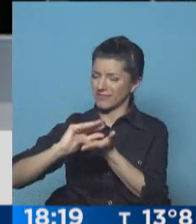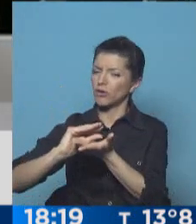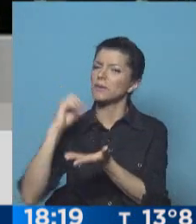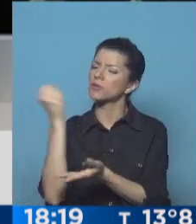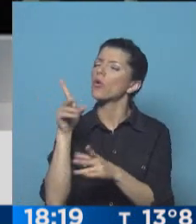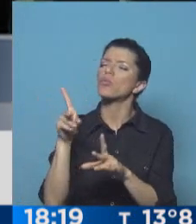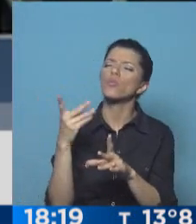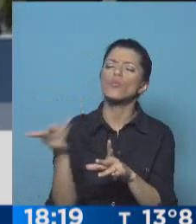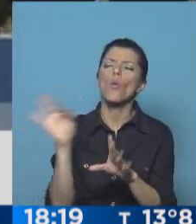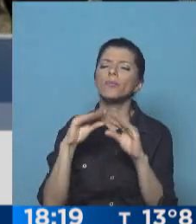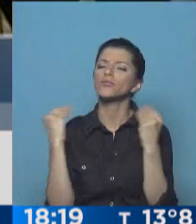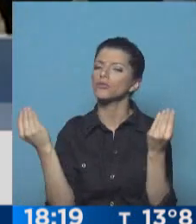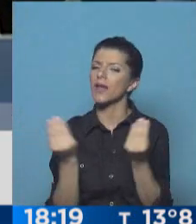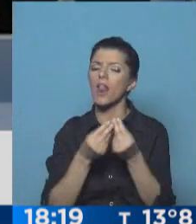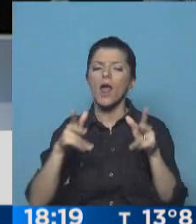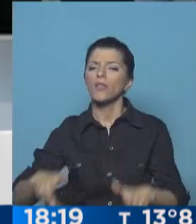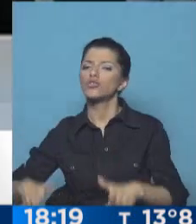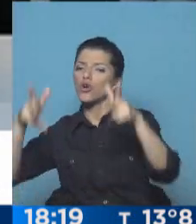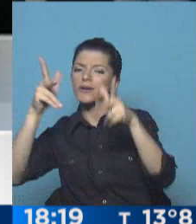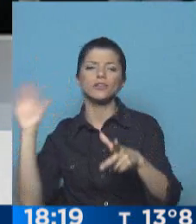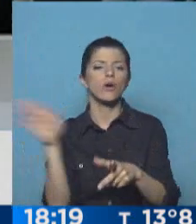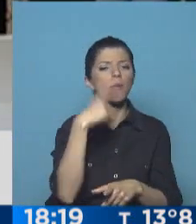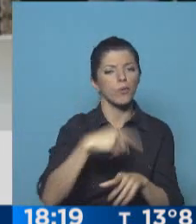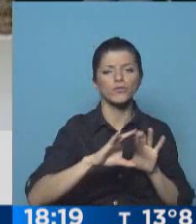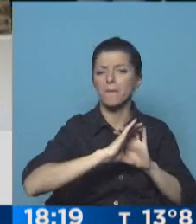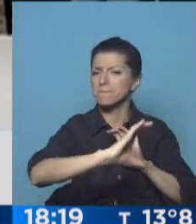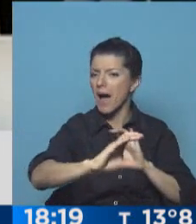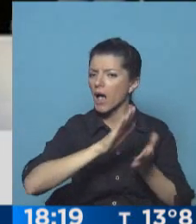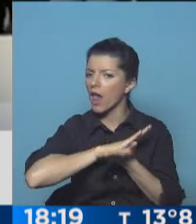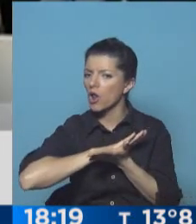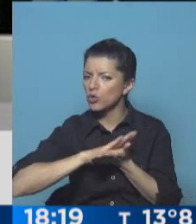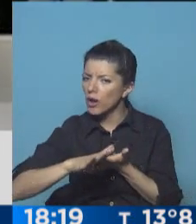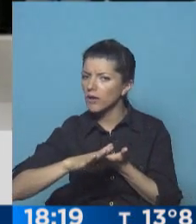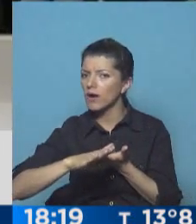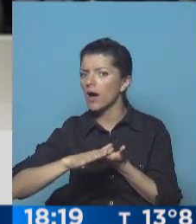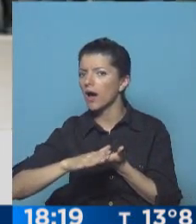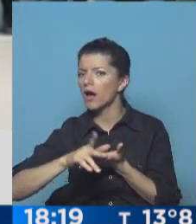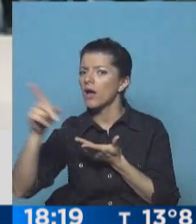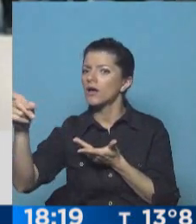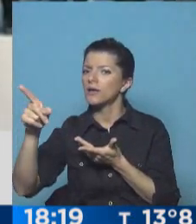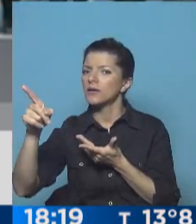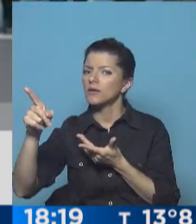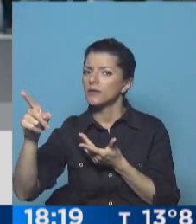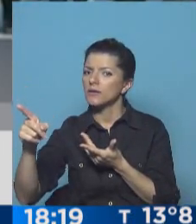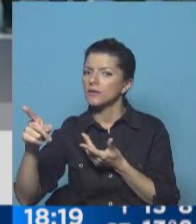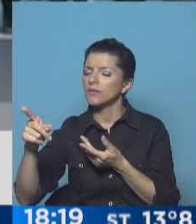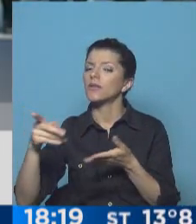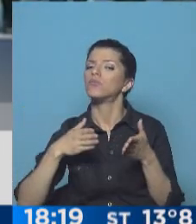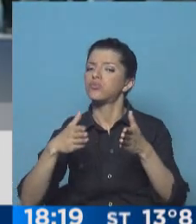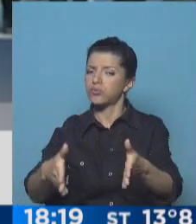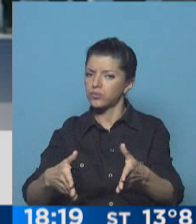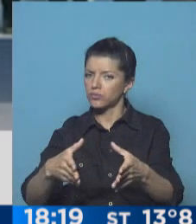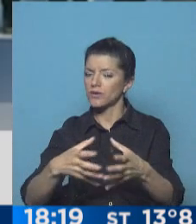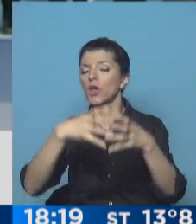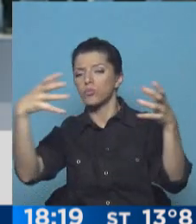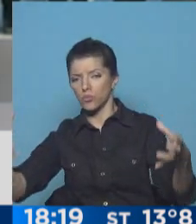en total entre la torre y todo lo nuevo de mangas y de cintas y ampliación de embarque